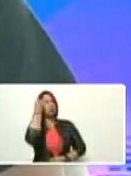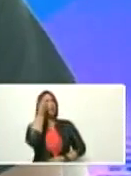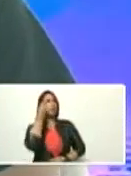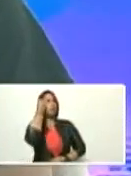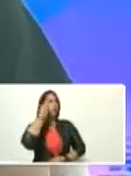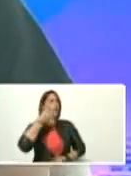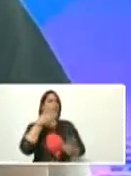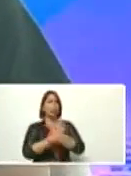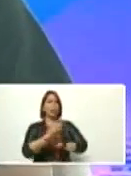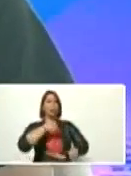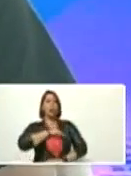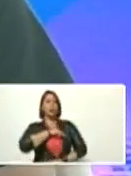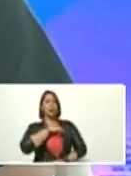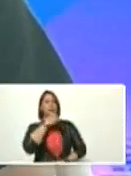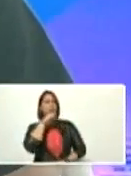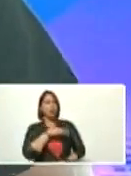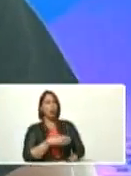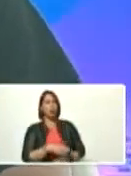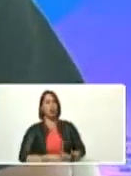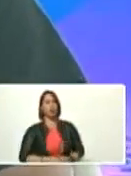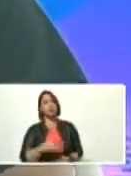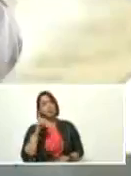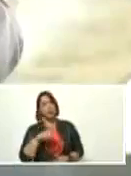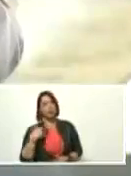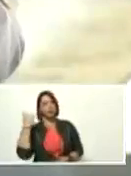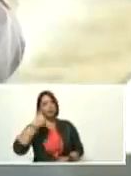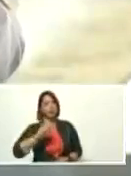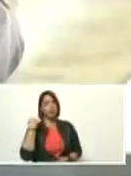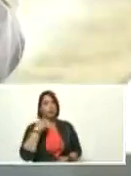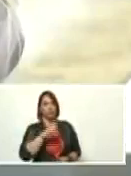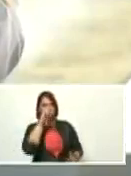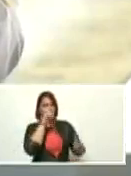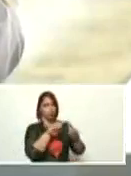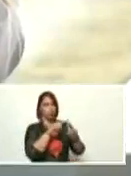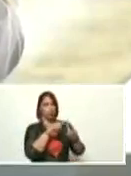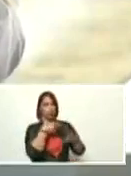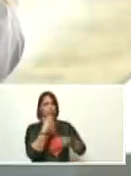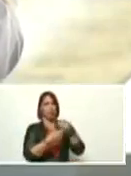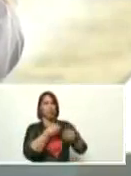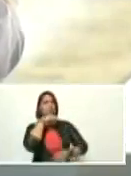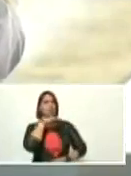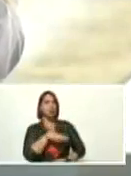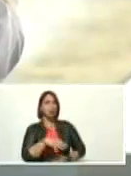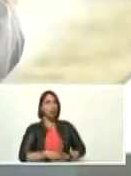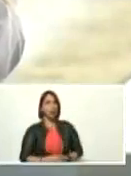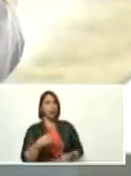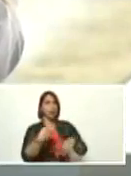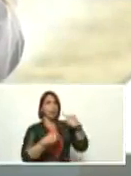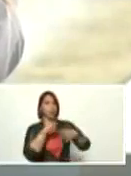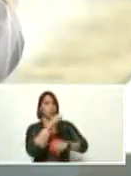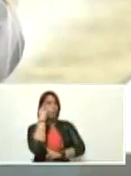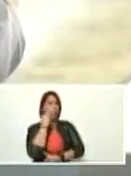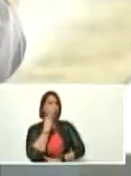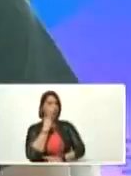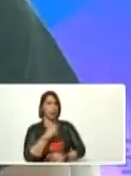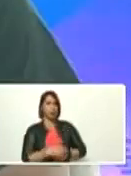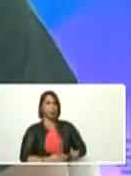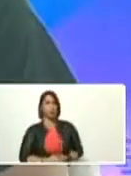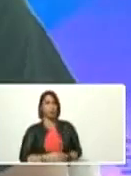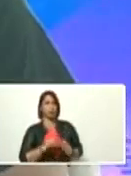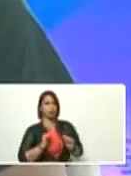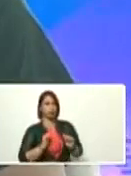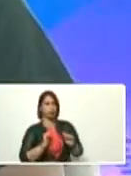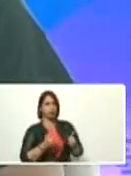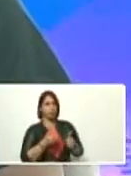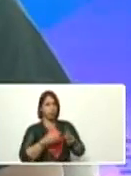presente, nuestra contemporaneidad. Tenemos el reto de hacer la historia de la Revolución Bolivariana, de empezar